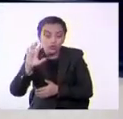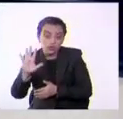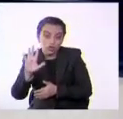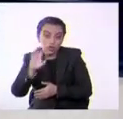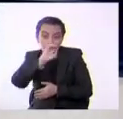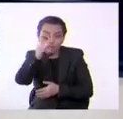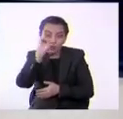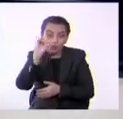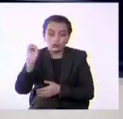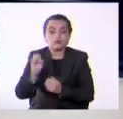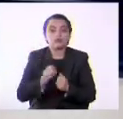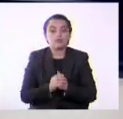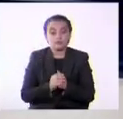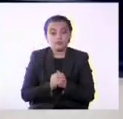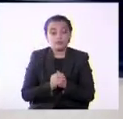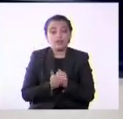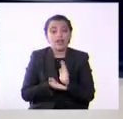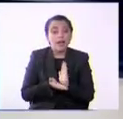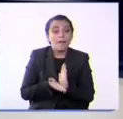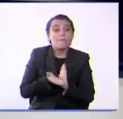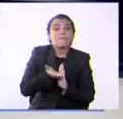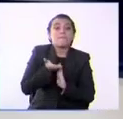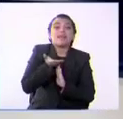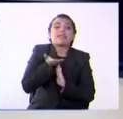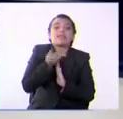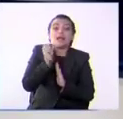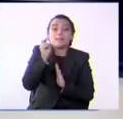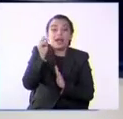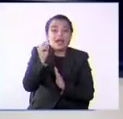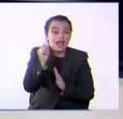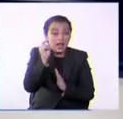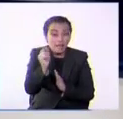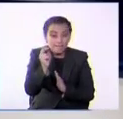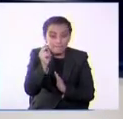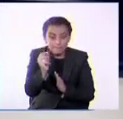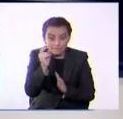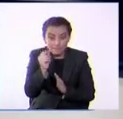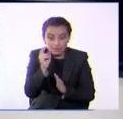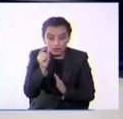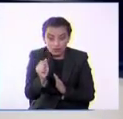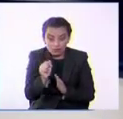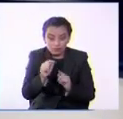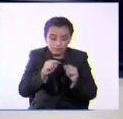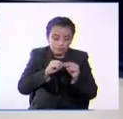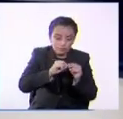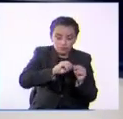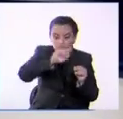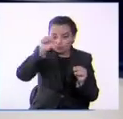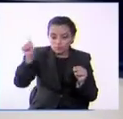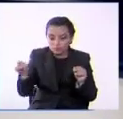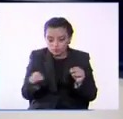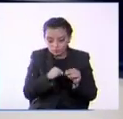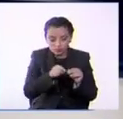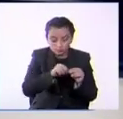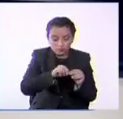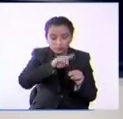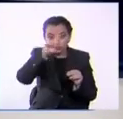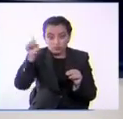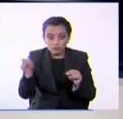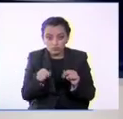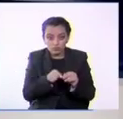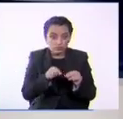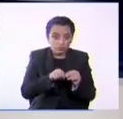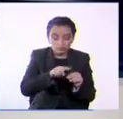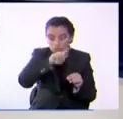de efecto invernadero aumentan todavía más rápido que el ciclo de producción de mercancías. Es decir, que